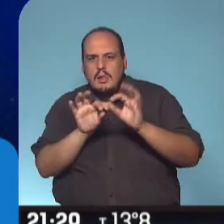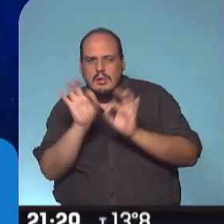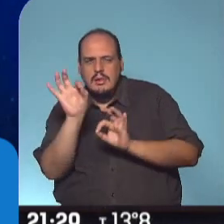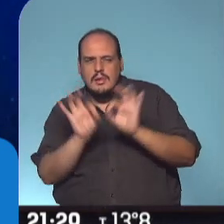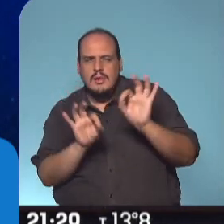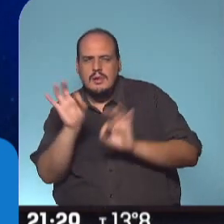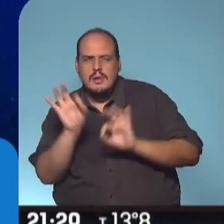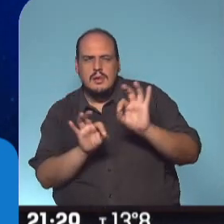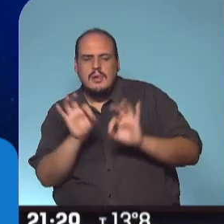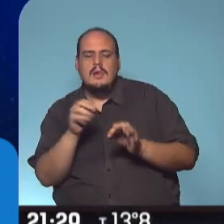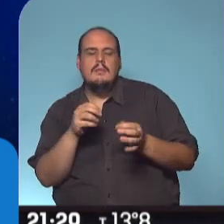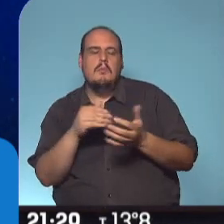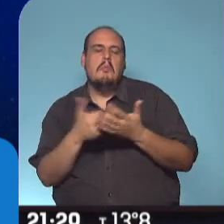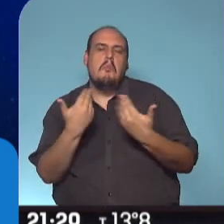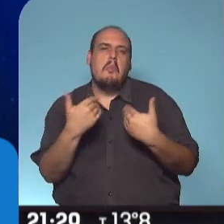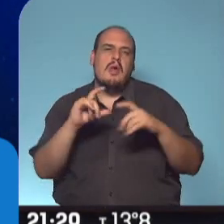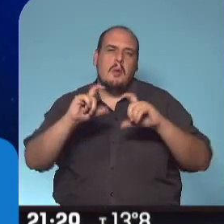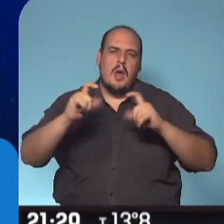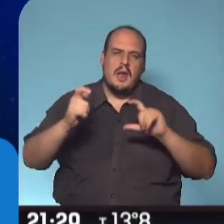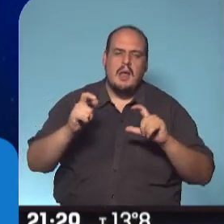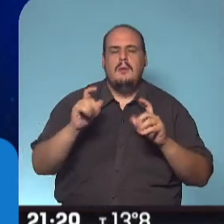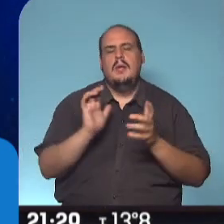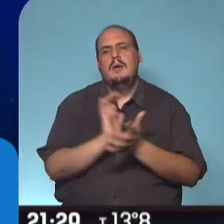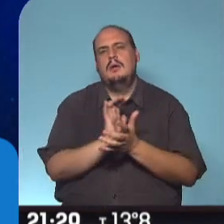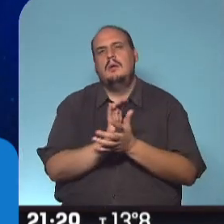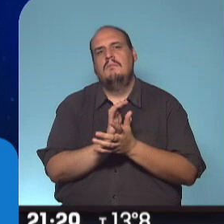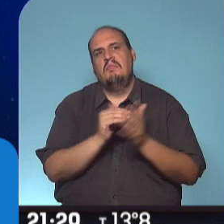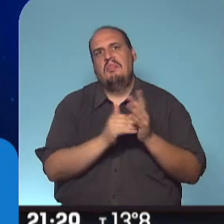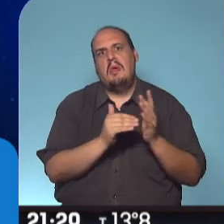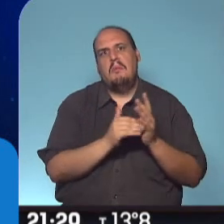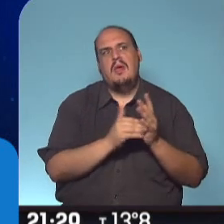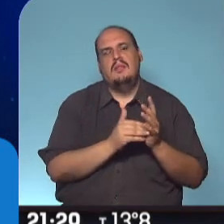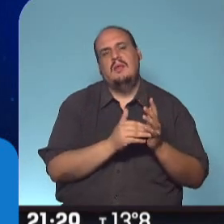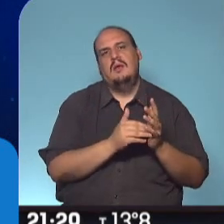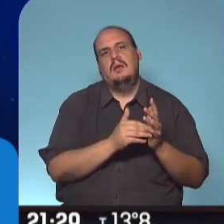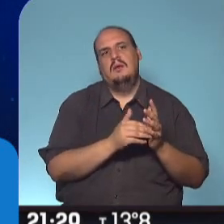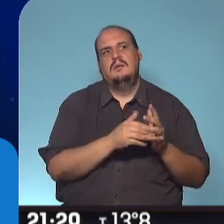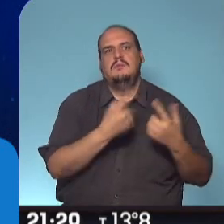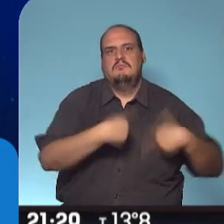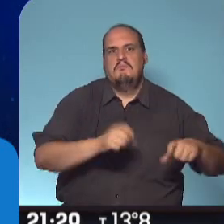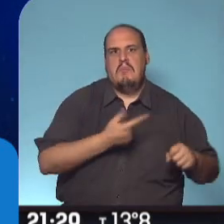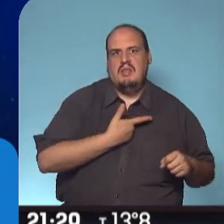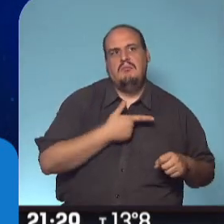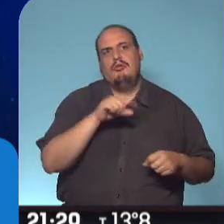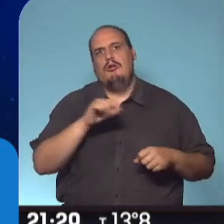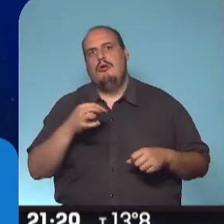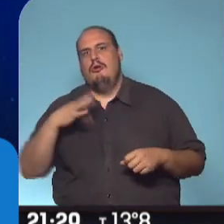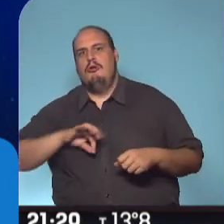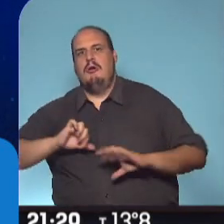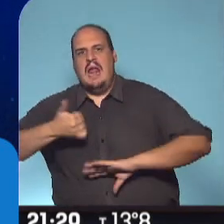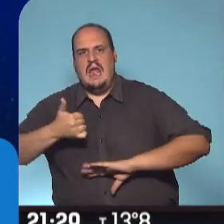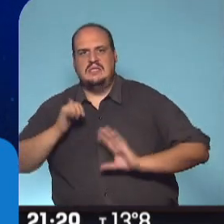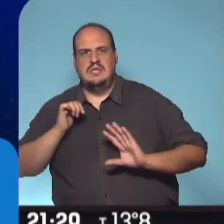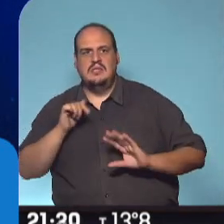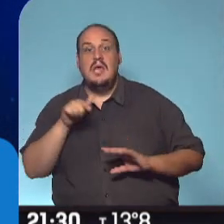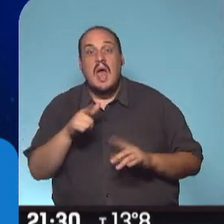alícuotas que pueden ser variables según tramos de patrimonios o ganancias, para buscar un número que